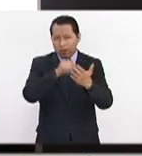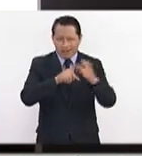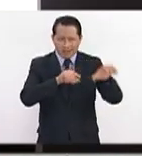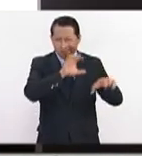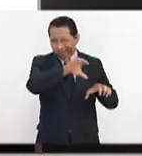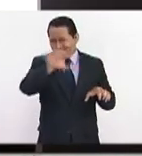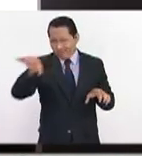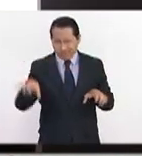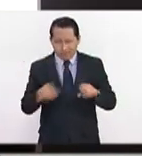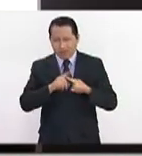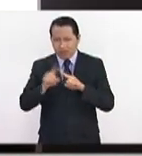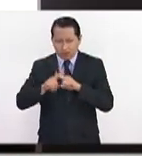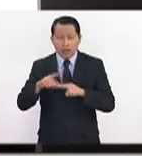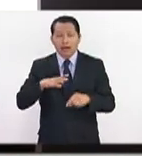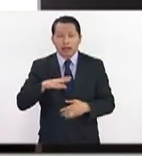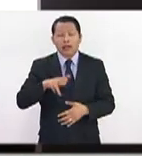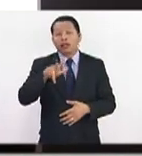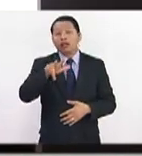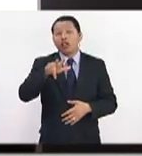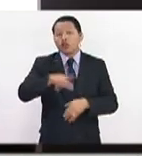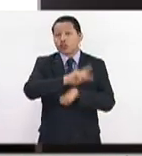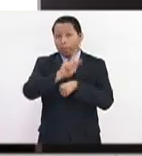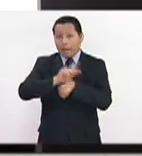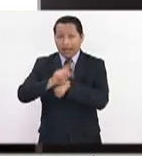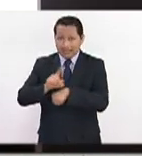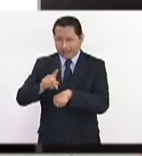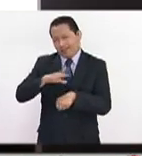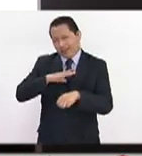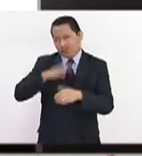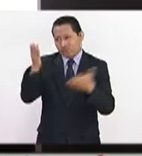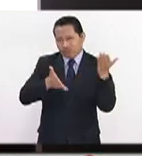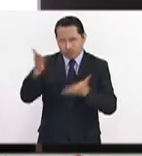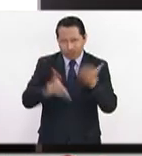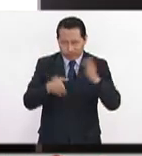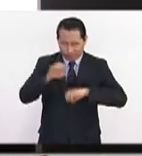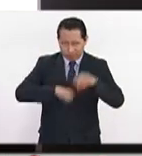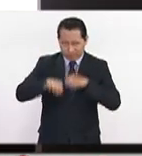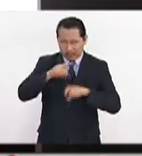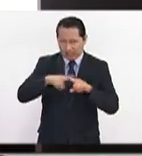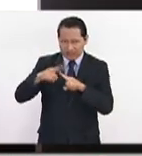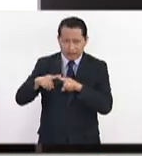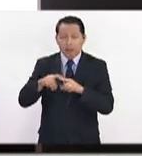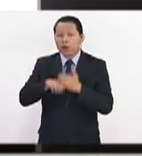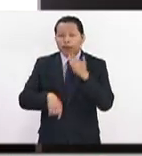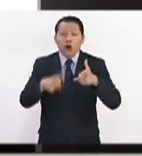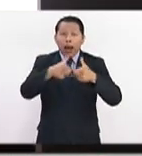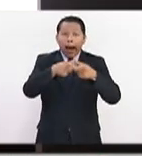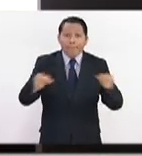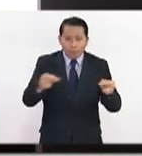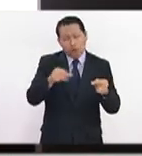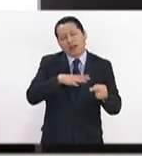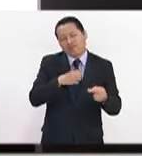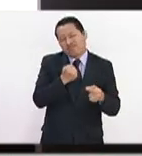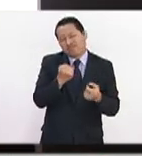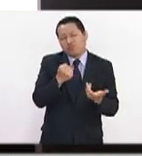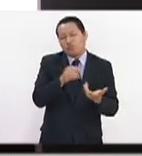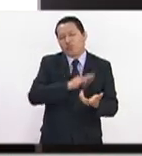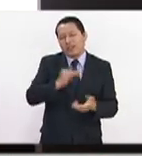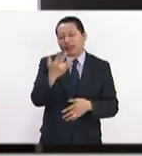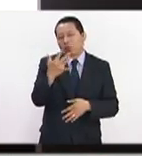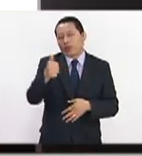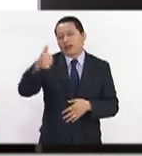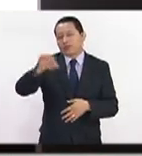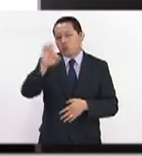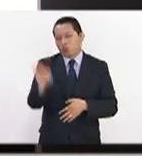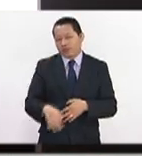se encuentran empresas de 18 nacionalidades. Tenemos una gran cantidad de empresas japonesas, alrededor del